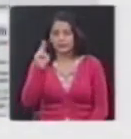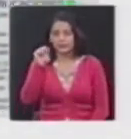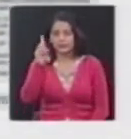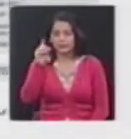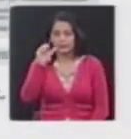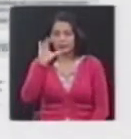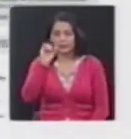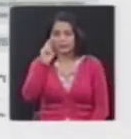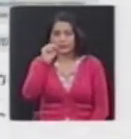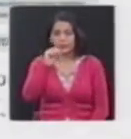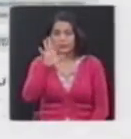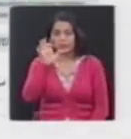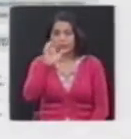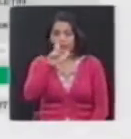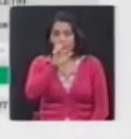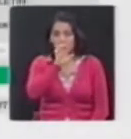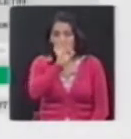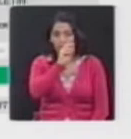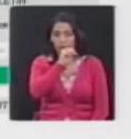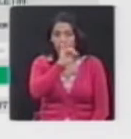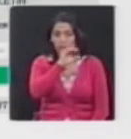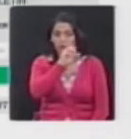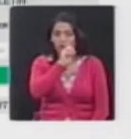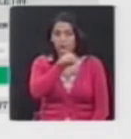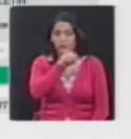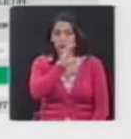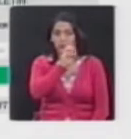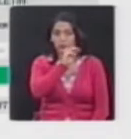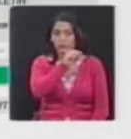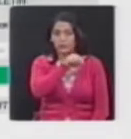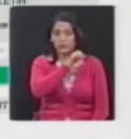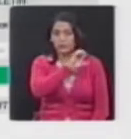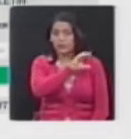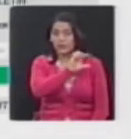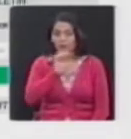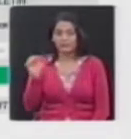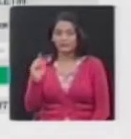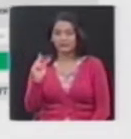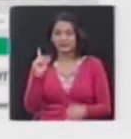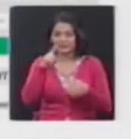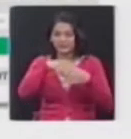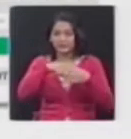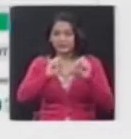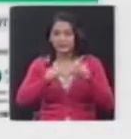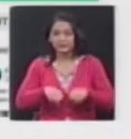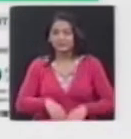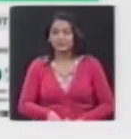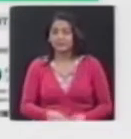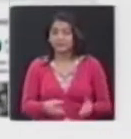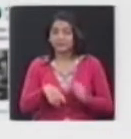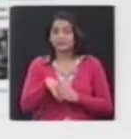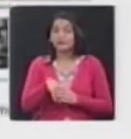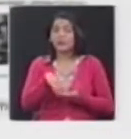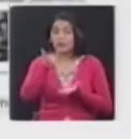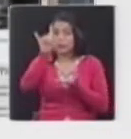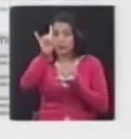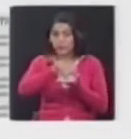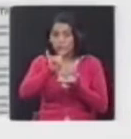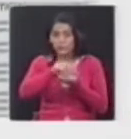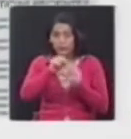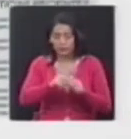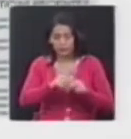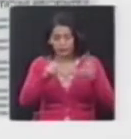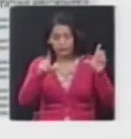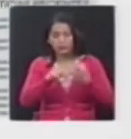fundaciontelefónica.com.es hay un banner de concurso, ustedes pueden acceder y ahí pueden bajarse las bases del concurso, están